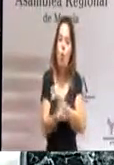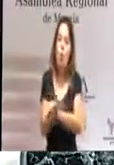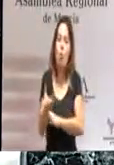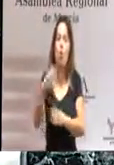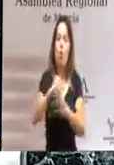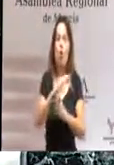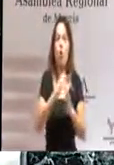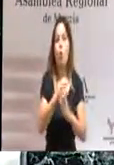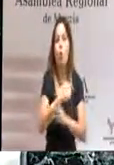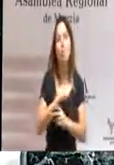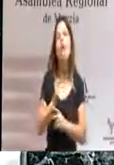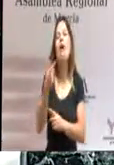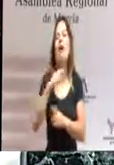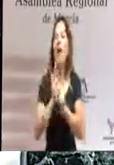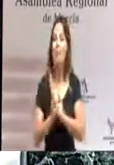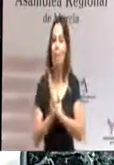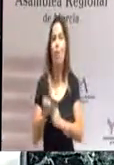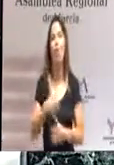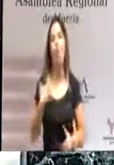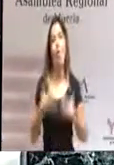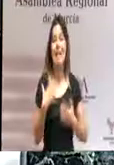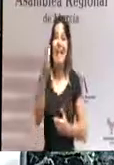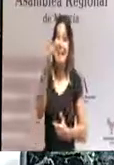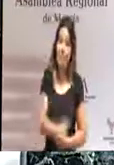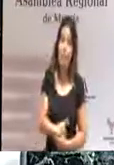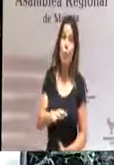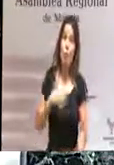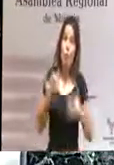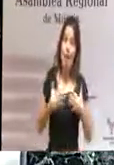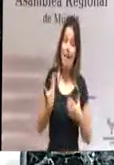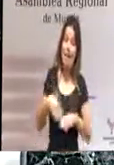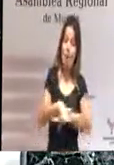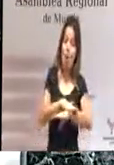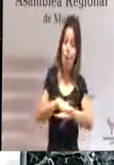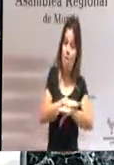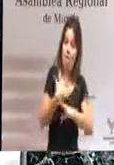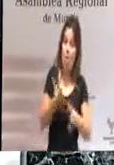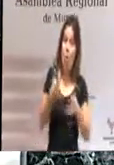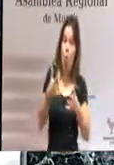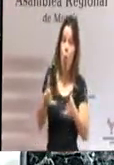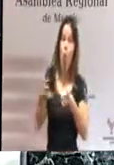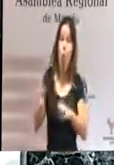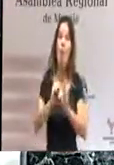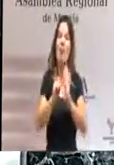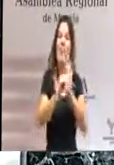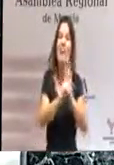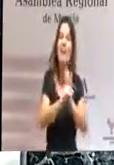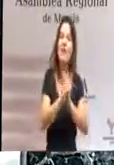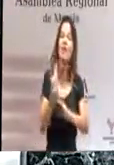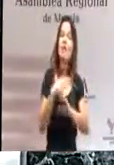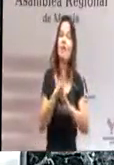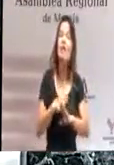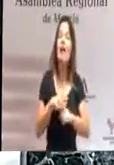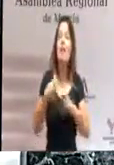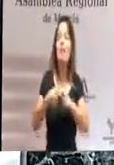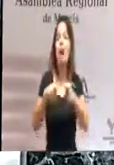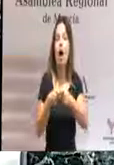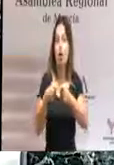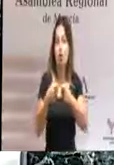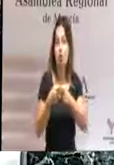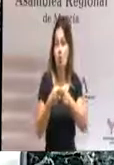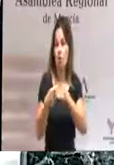autónoma de la región de Murcia. Y les molesta que el Gobierno apruebe decretos que elimina copagos a aquellos que más